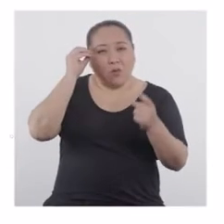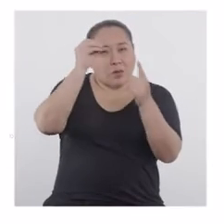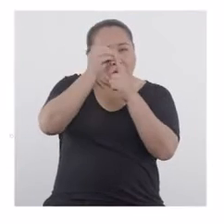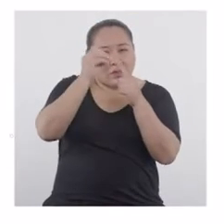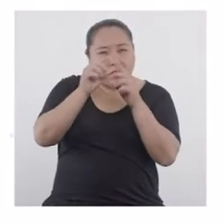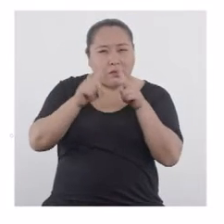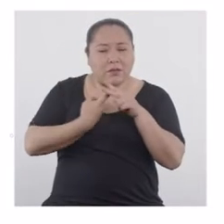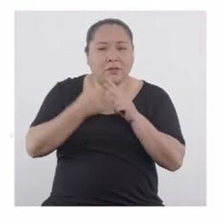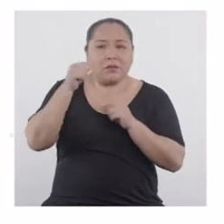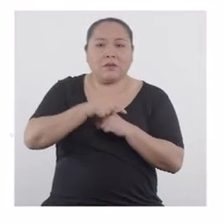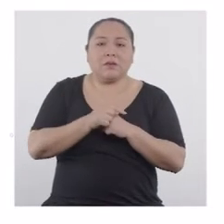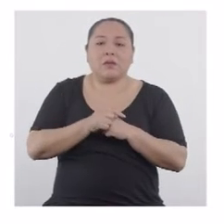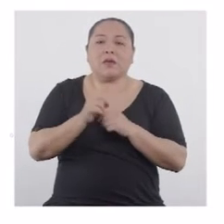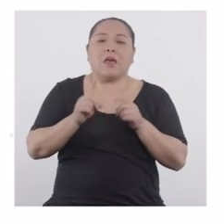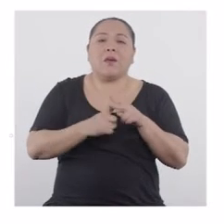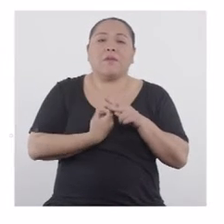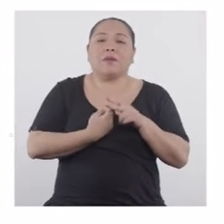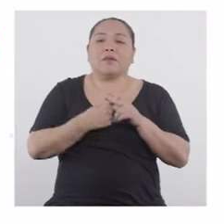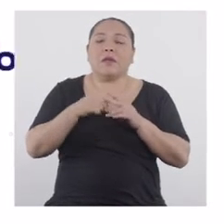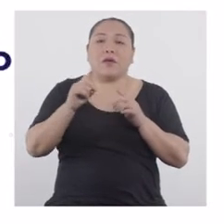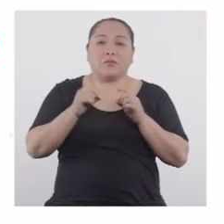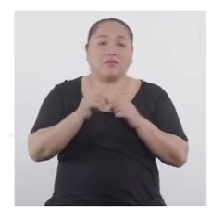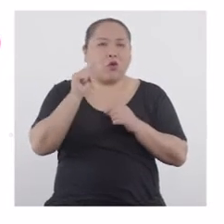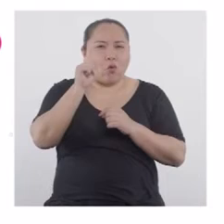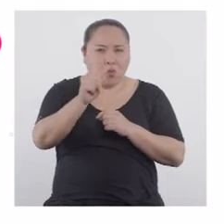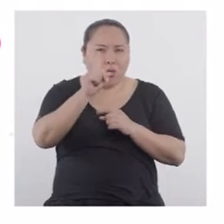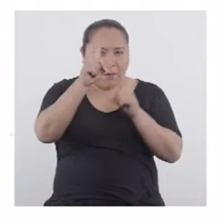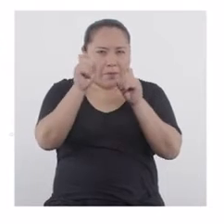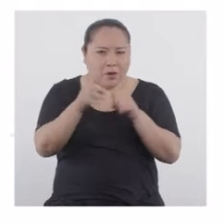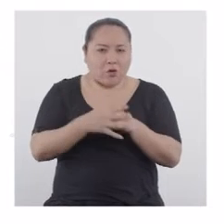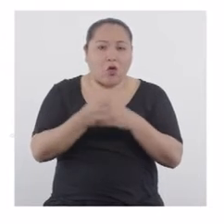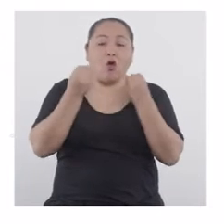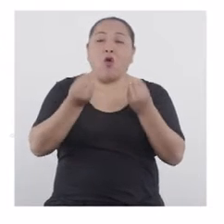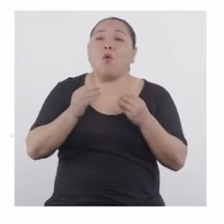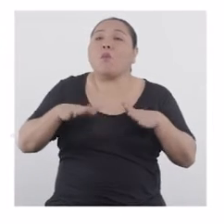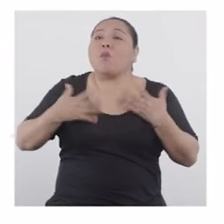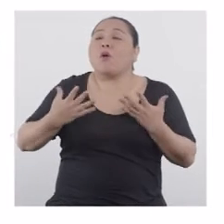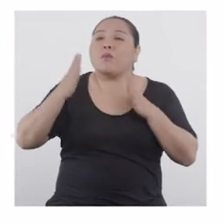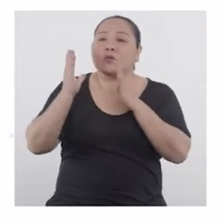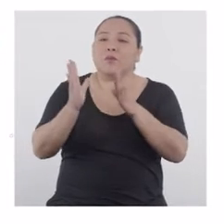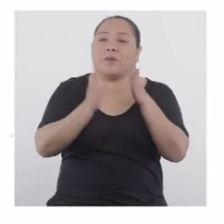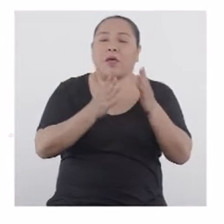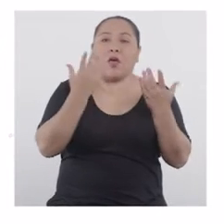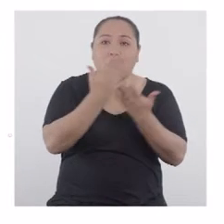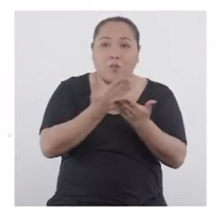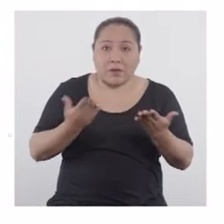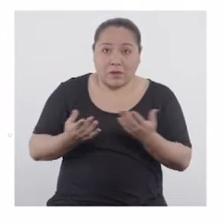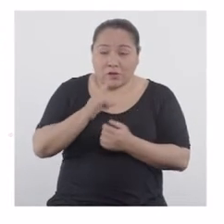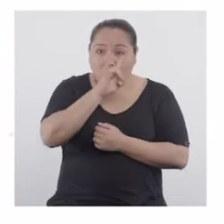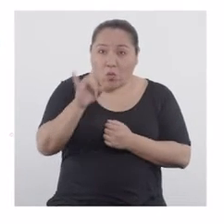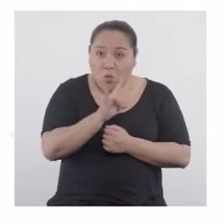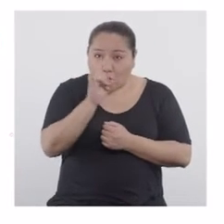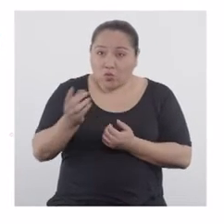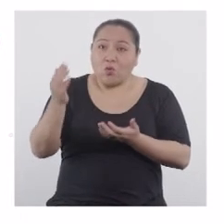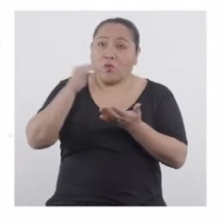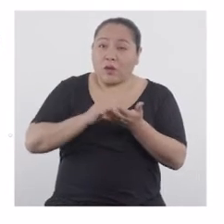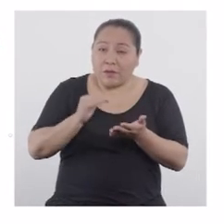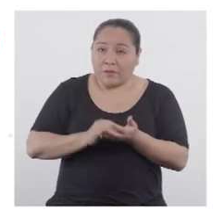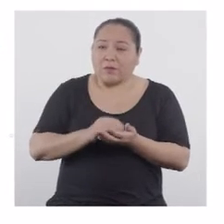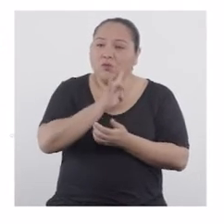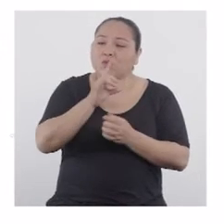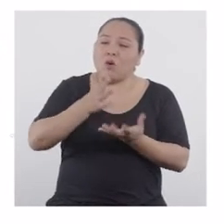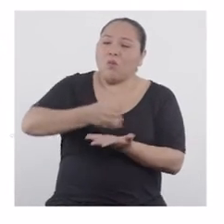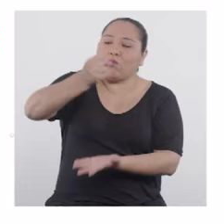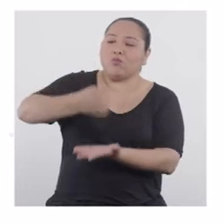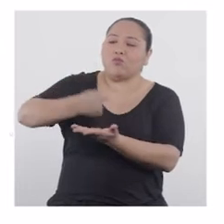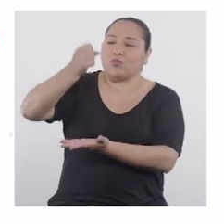desafío inicial se redacta empezando con la siguiente pregunta. ¿Cómo podemos elaborar objetos utilitarios empleando